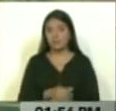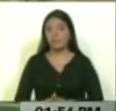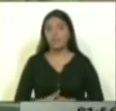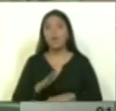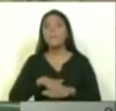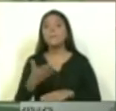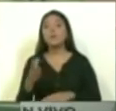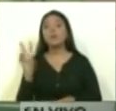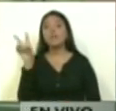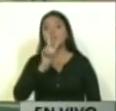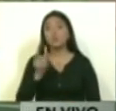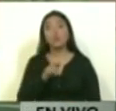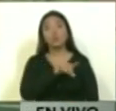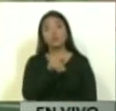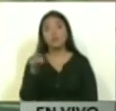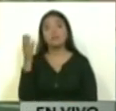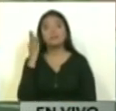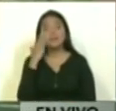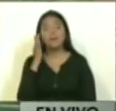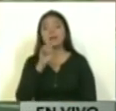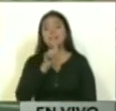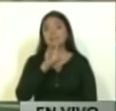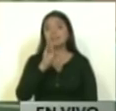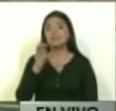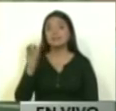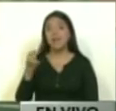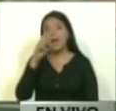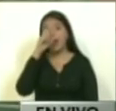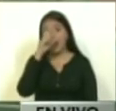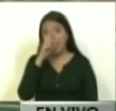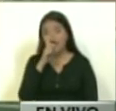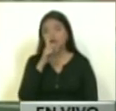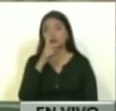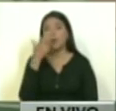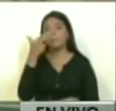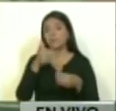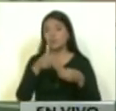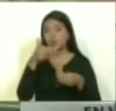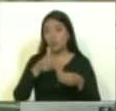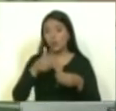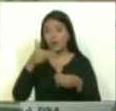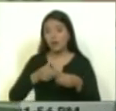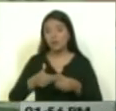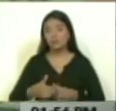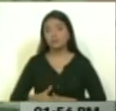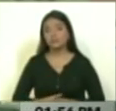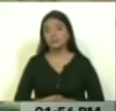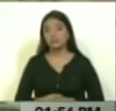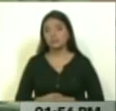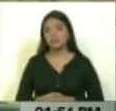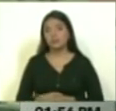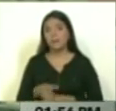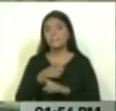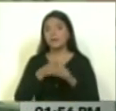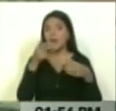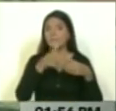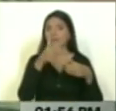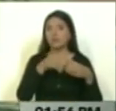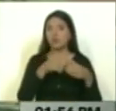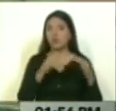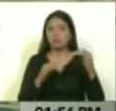Venezuela, ustedes saben, 100 años con un modelo rentista, dependiente, petrolero. Y el petróleo se nos vino de 100 a